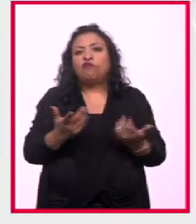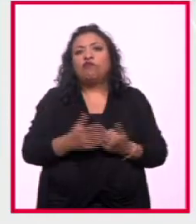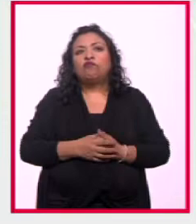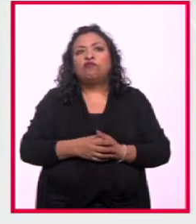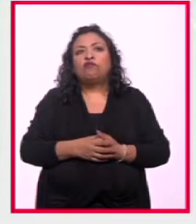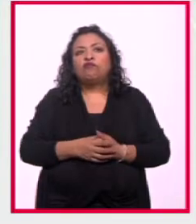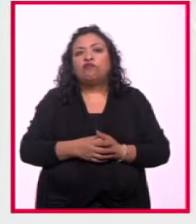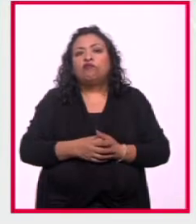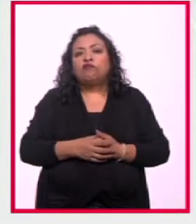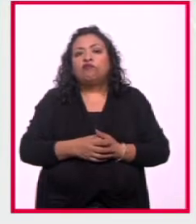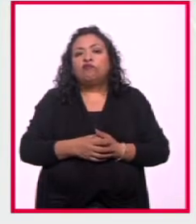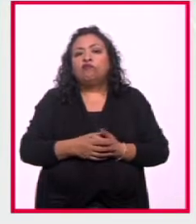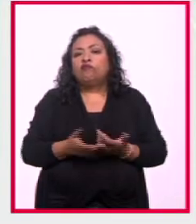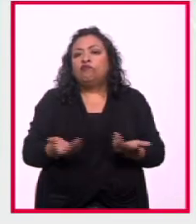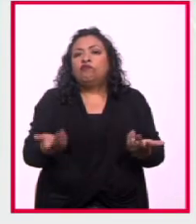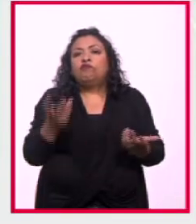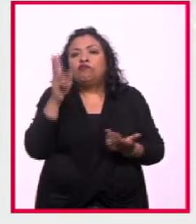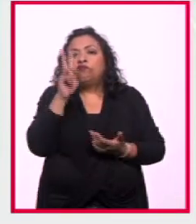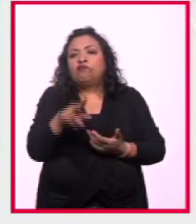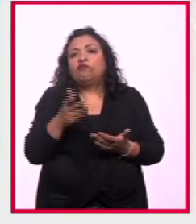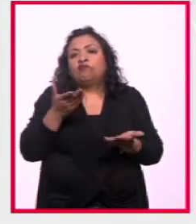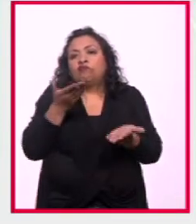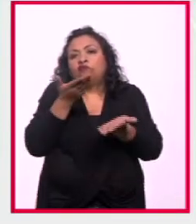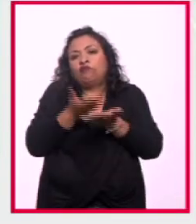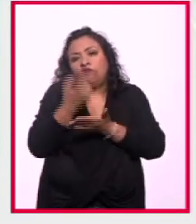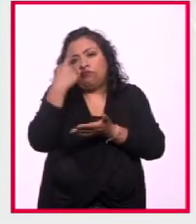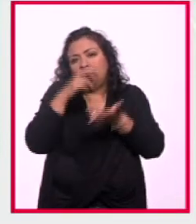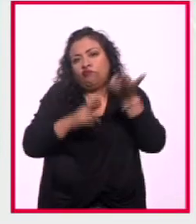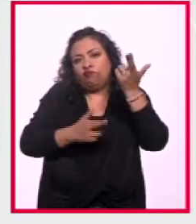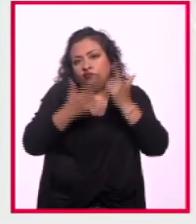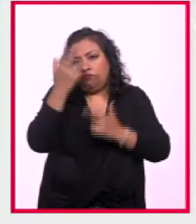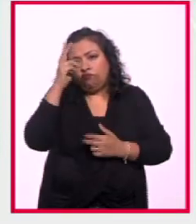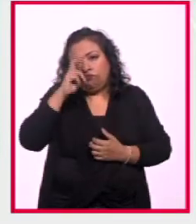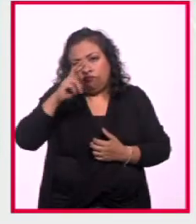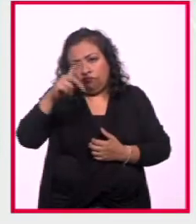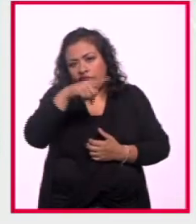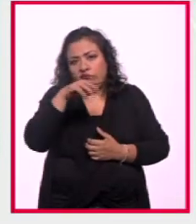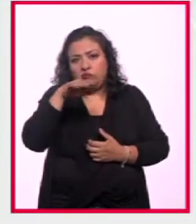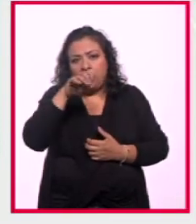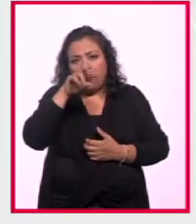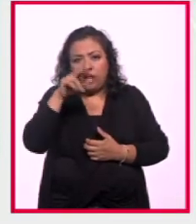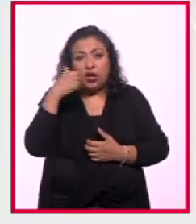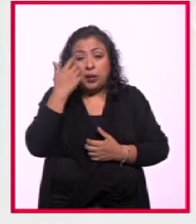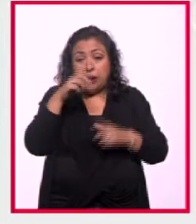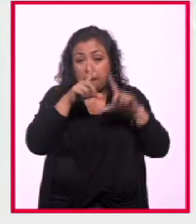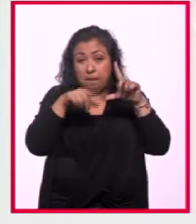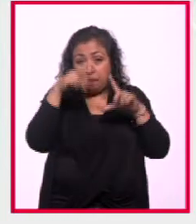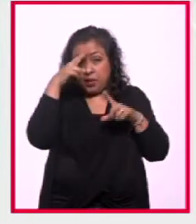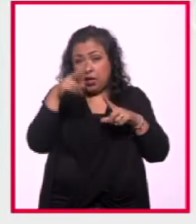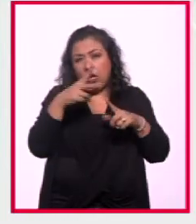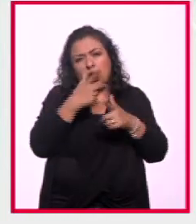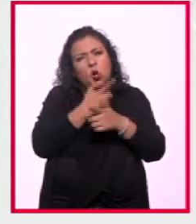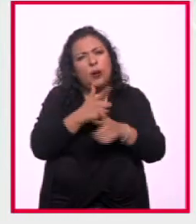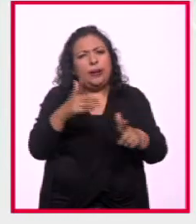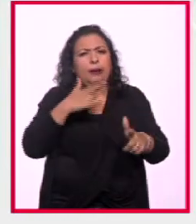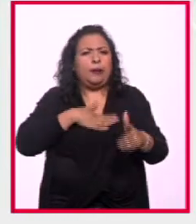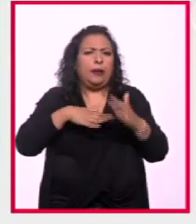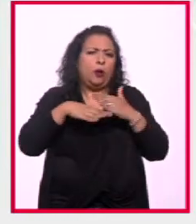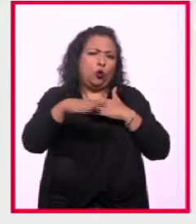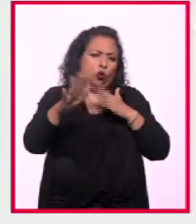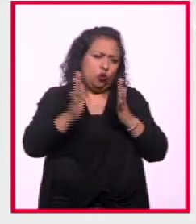esta gran iniciativa este gran sueño de madero de que méxico fuera un país libre y democrático